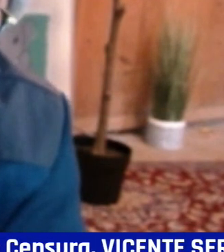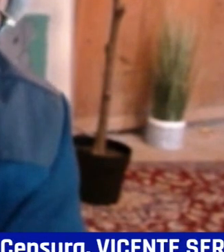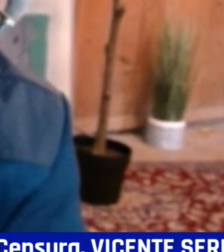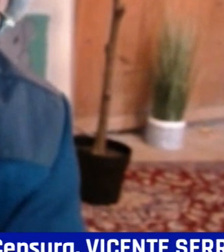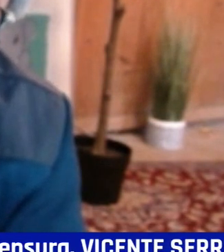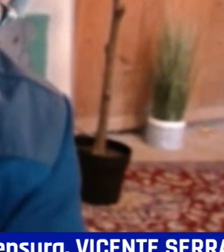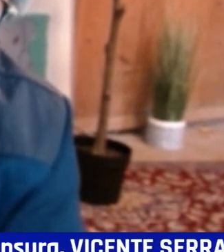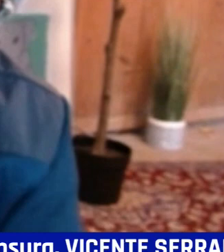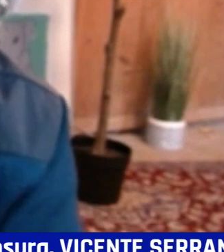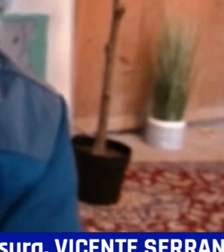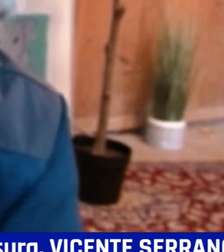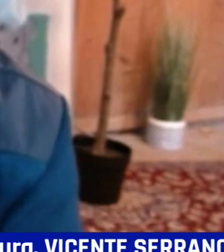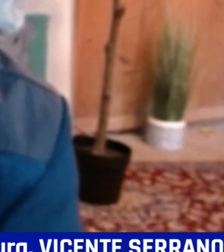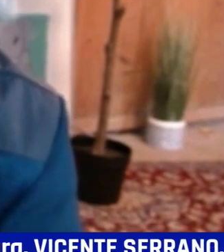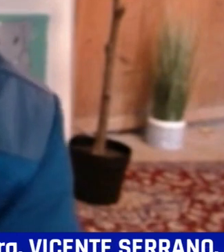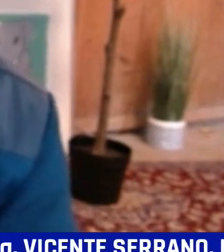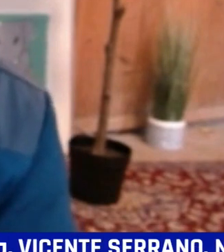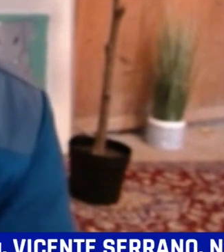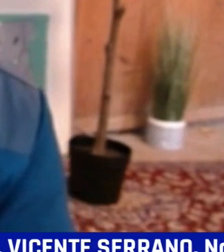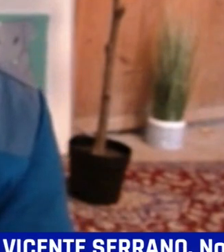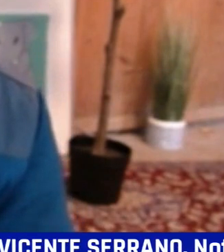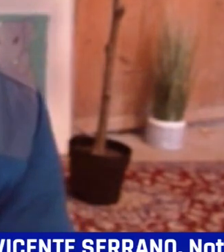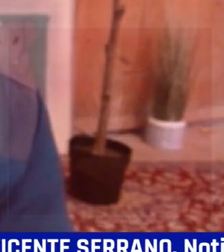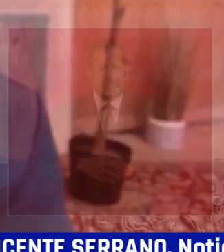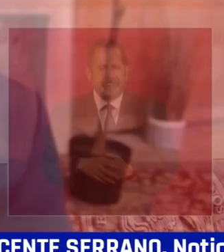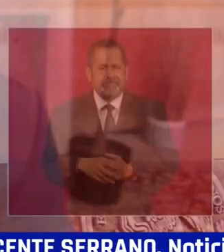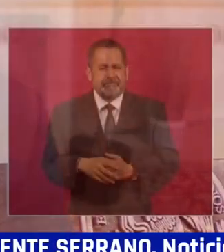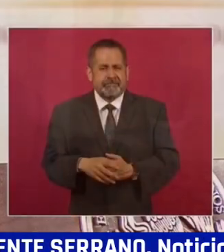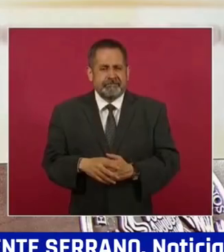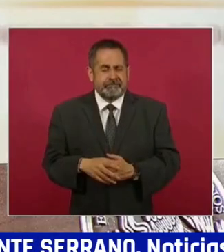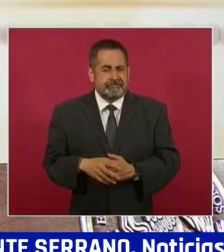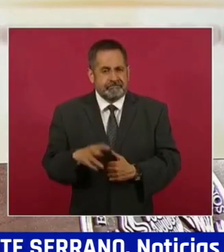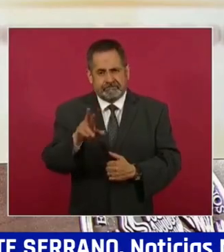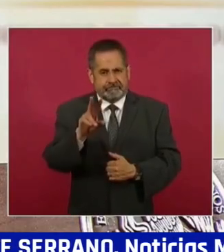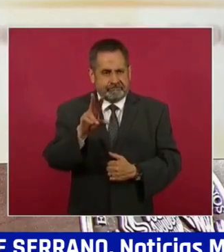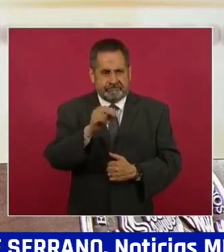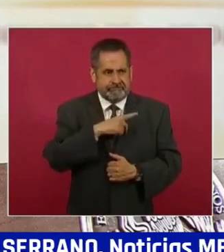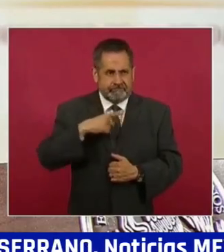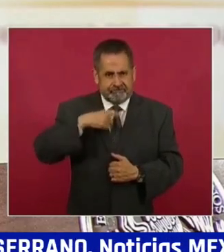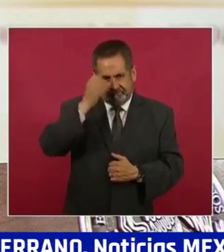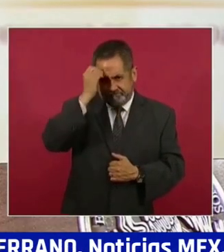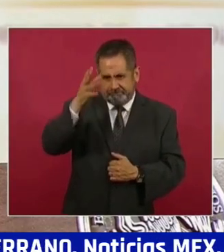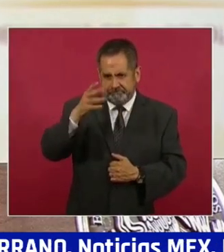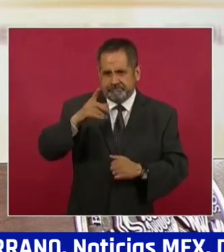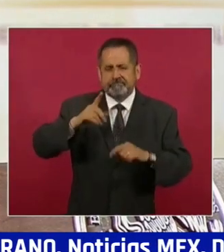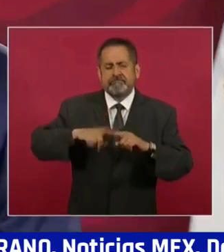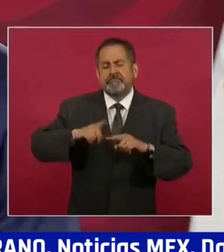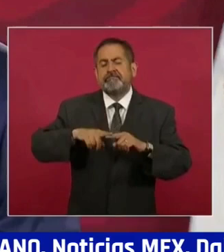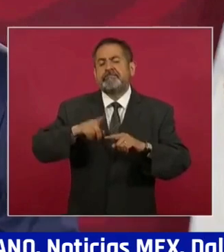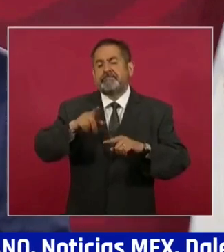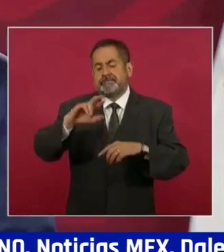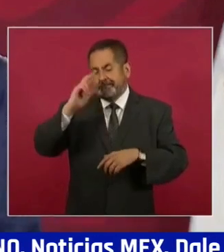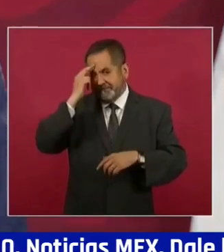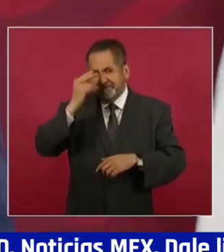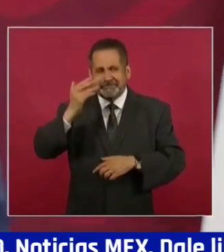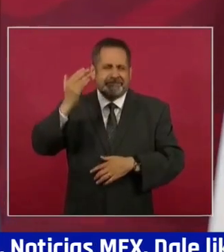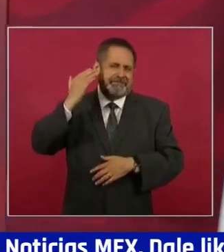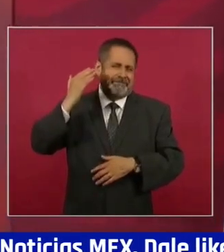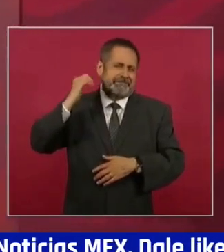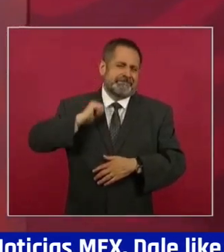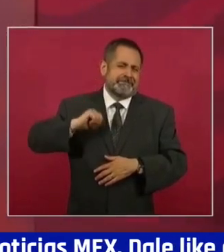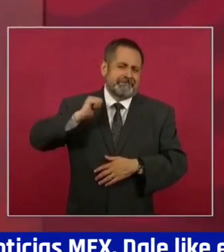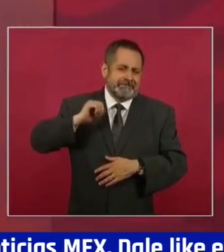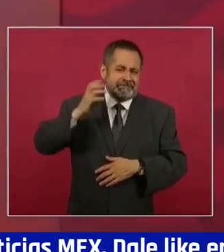presidente electo, pero Peña Nieto pues estaba ya de salida en su sexenio infernal y se